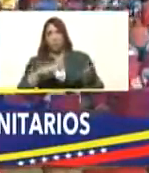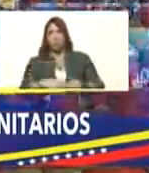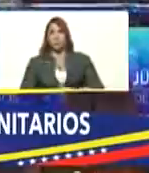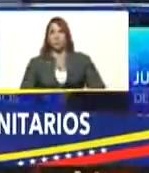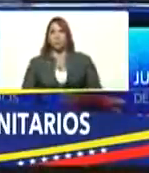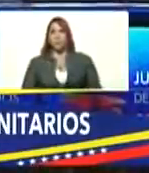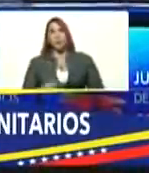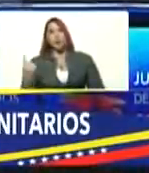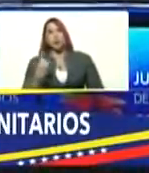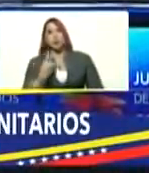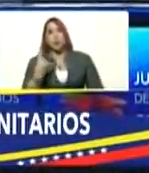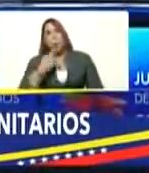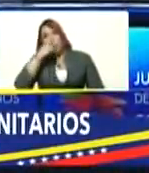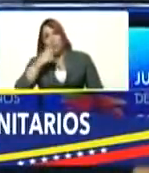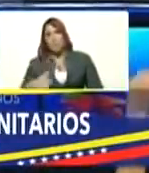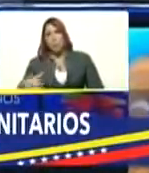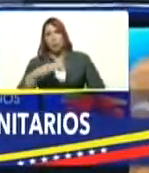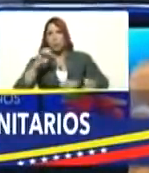Solo el pueblo